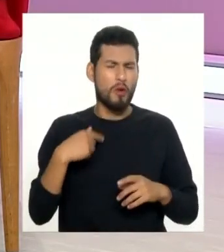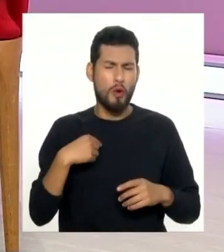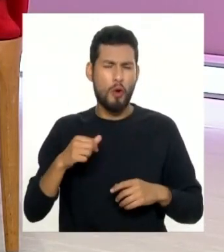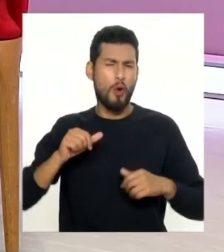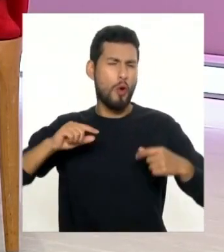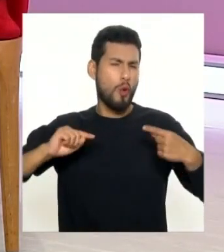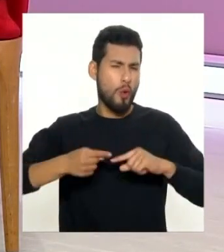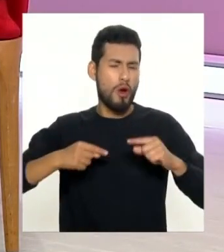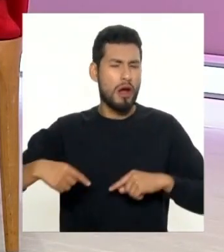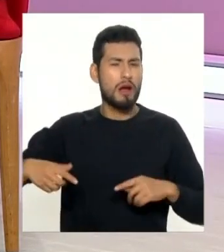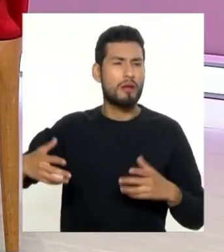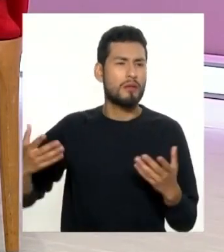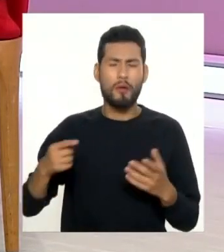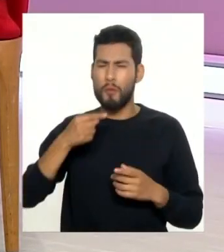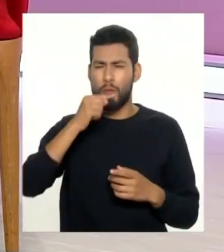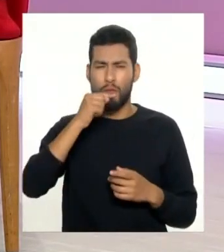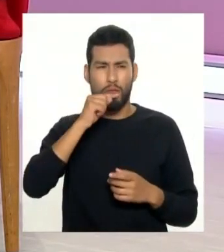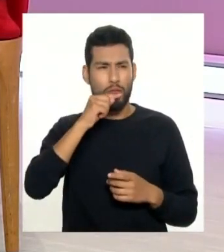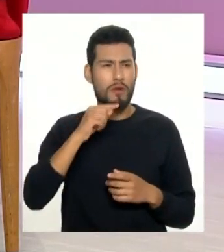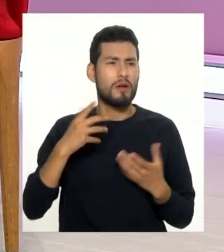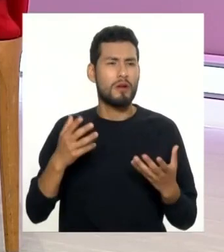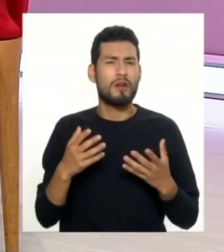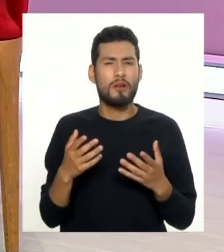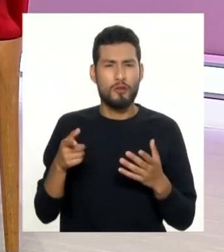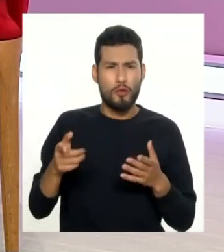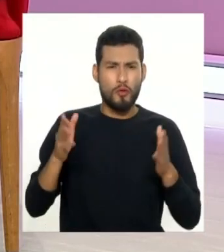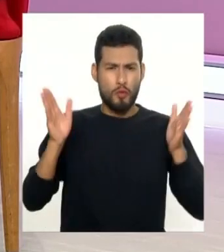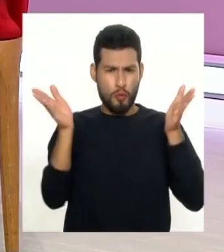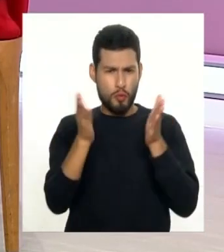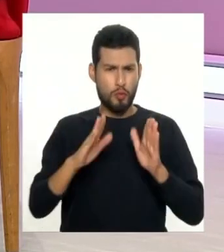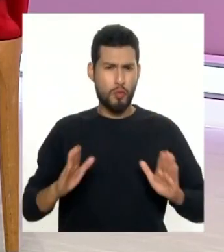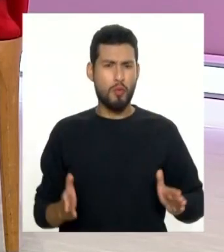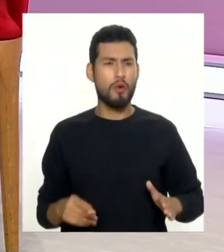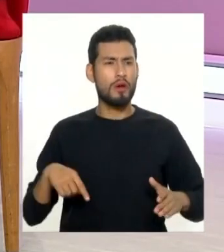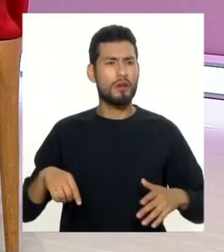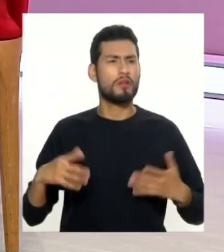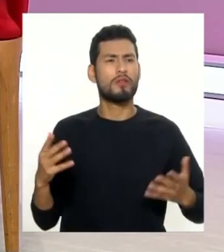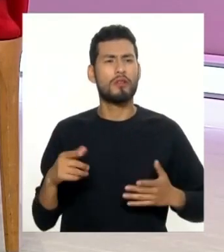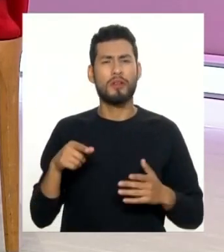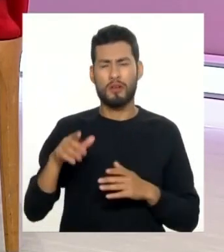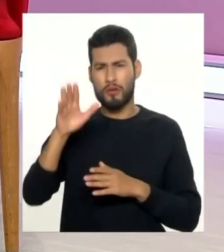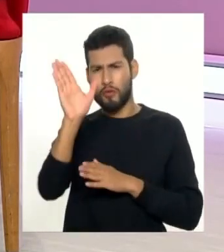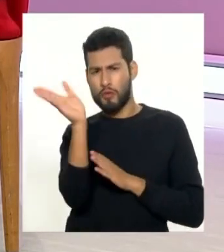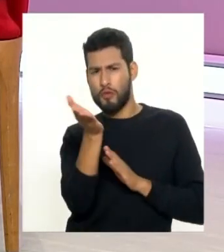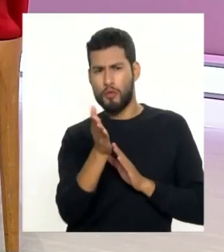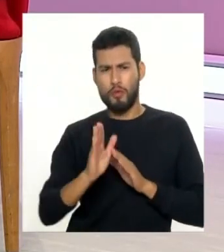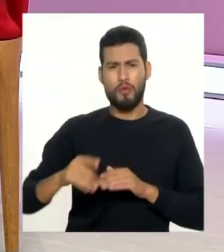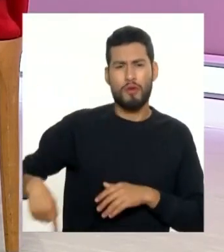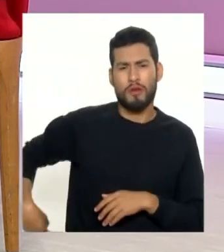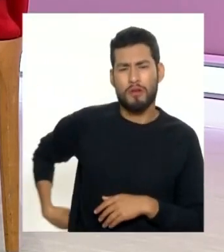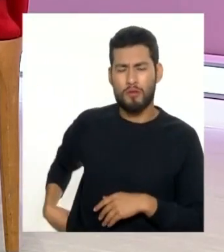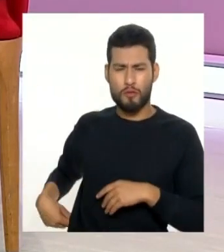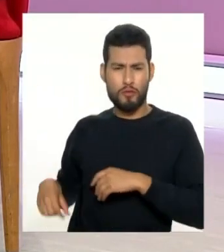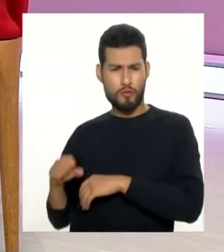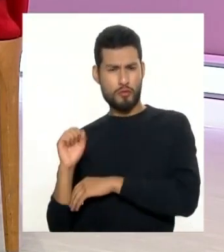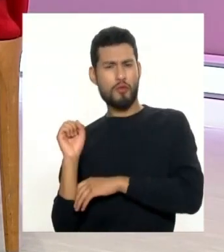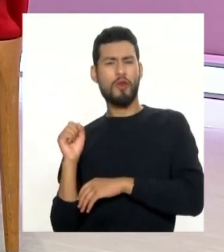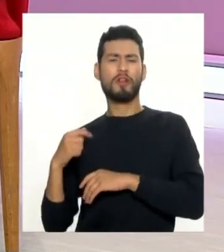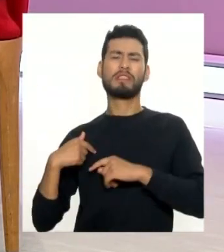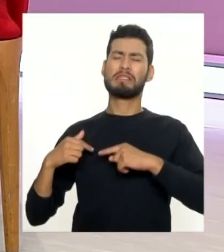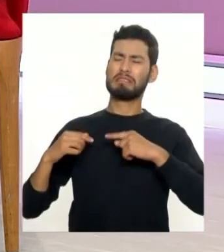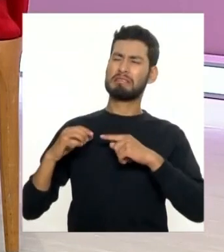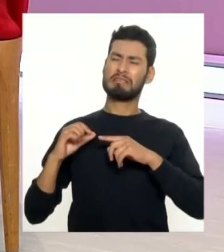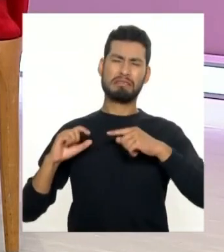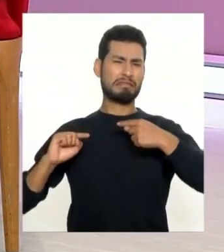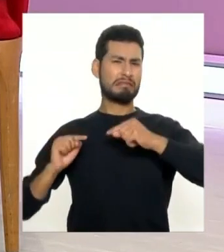espalda por ejemplo, las damas que son muy curvadas. Esta curvatura hace de que haya resentimiento en los músculos